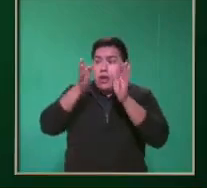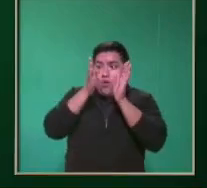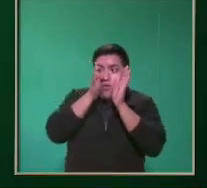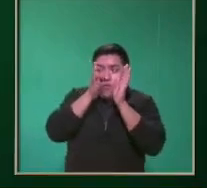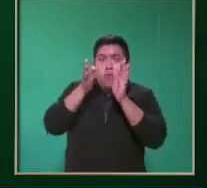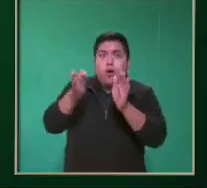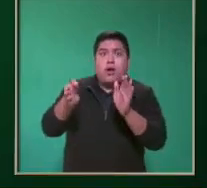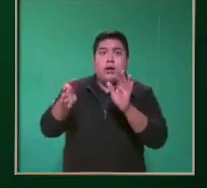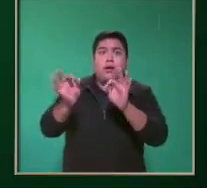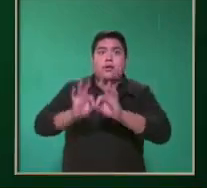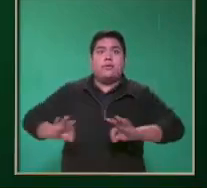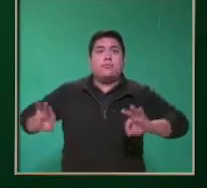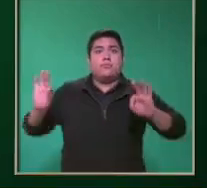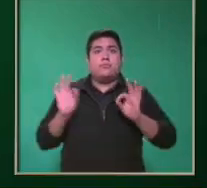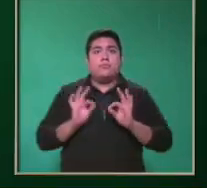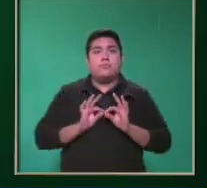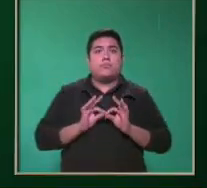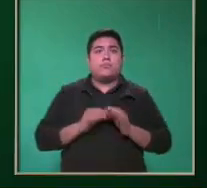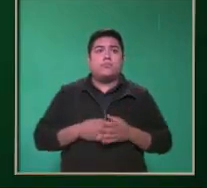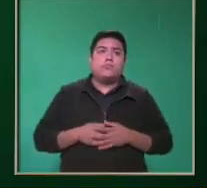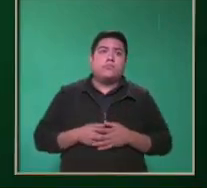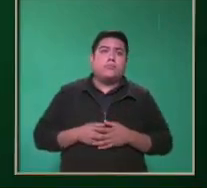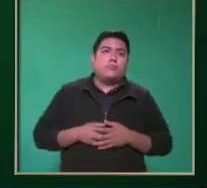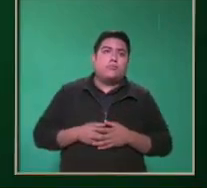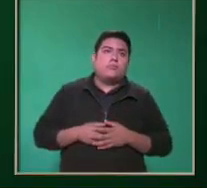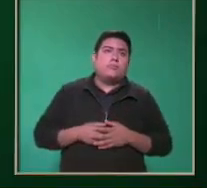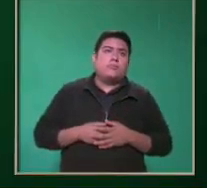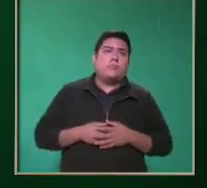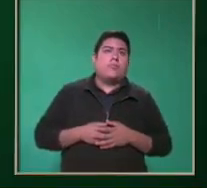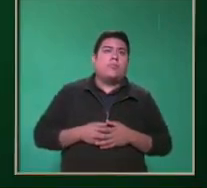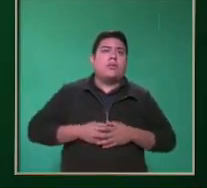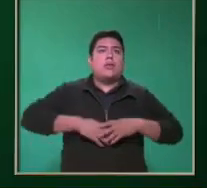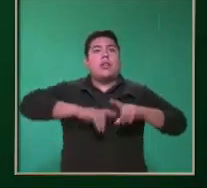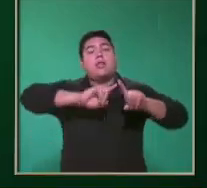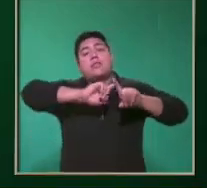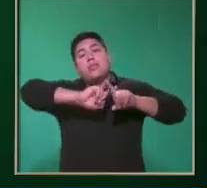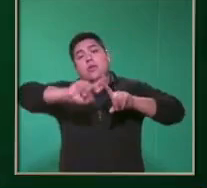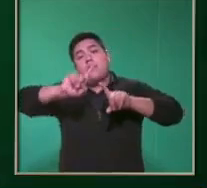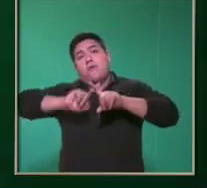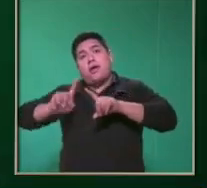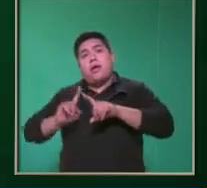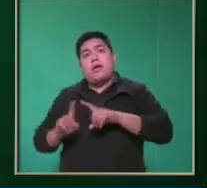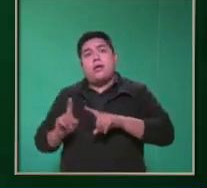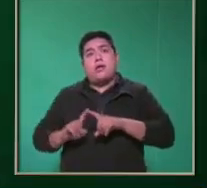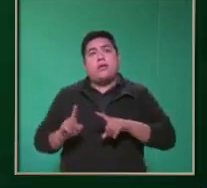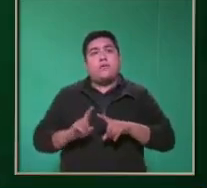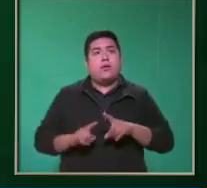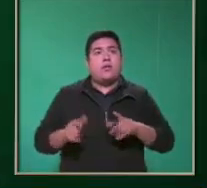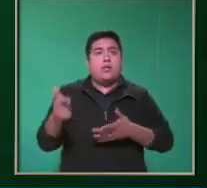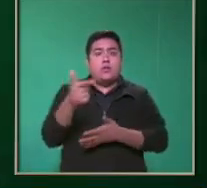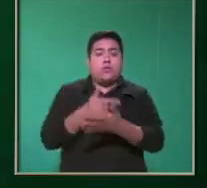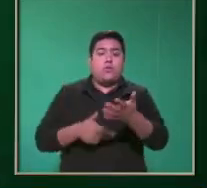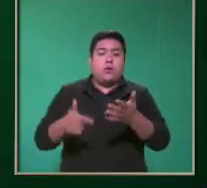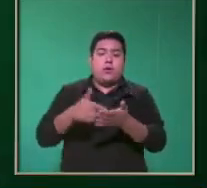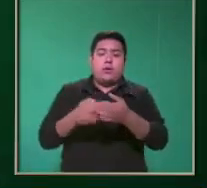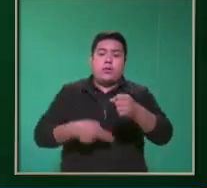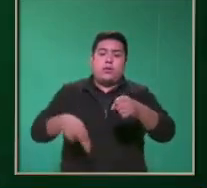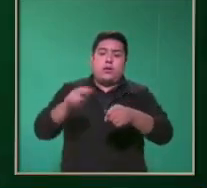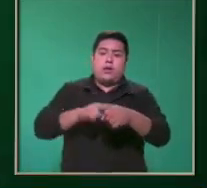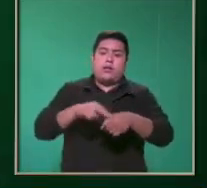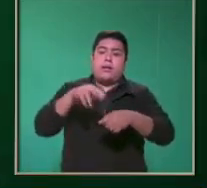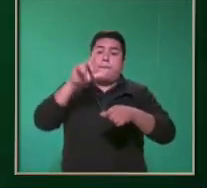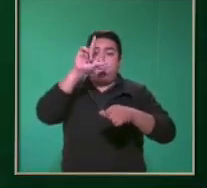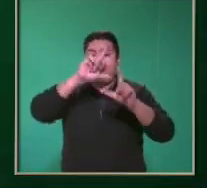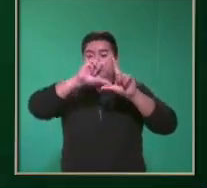darle importancia a la distinción que tenemos que hacer de las regiones naturales en